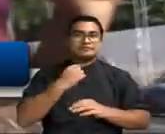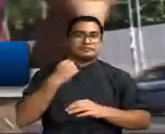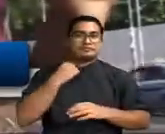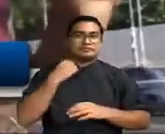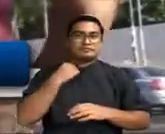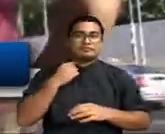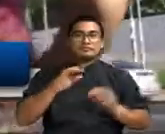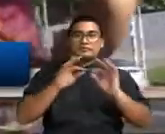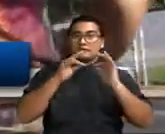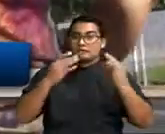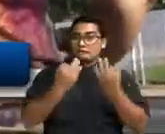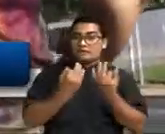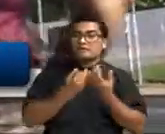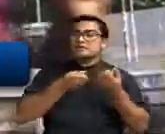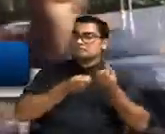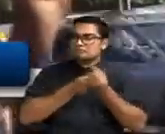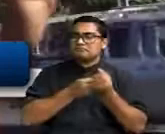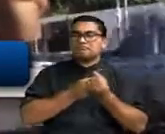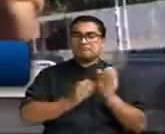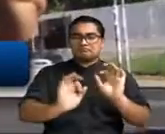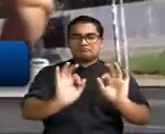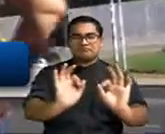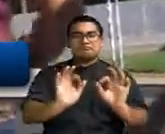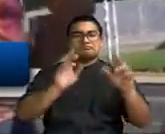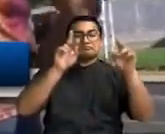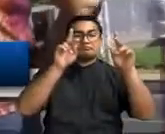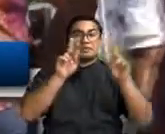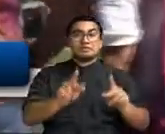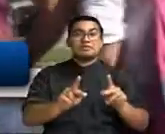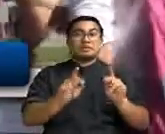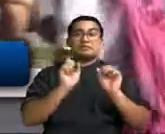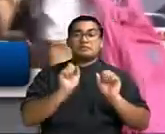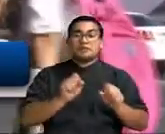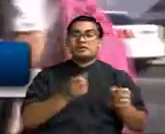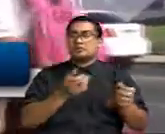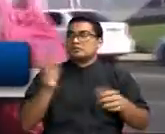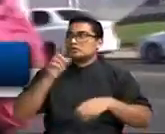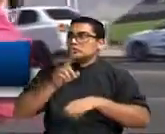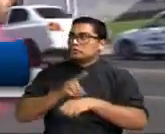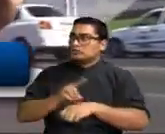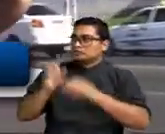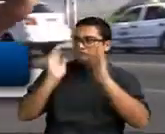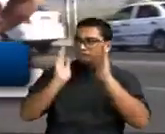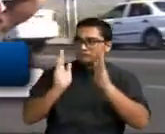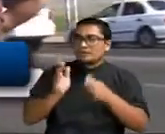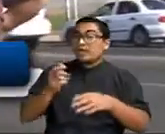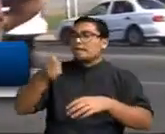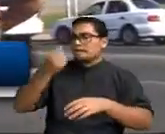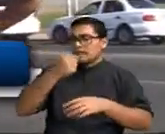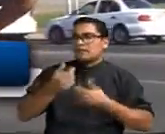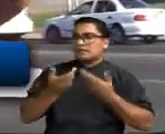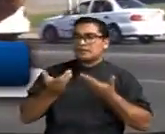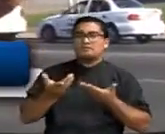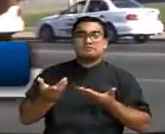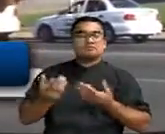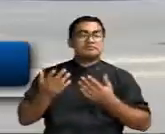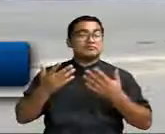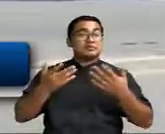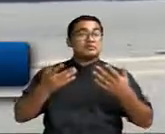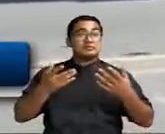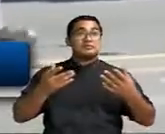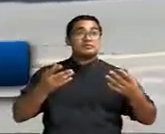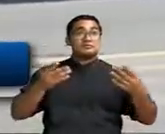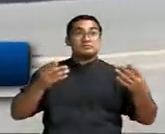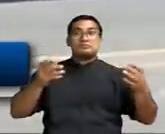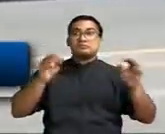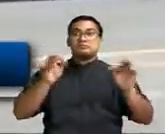familiar para el apoyo, que esta persona reciba su tratamiento adecuado y después que se le da de alta, si es